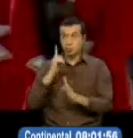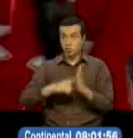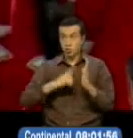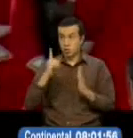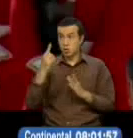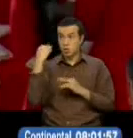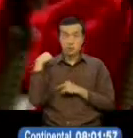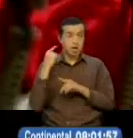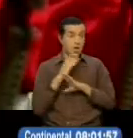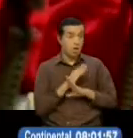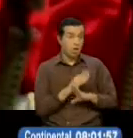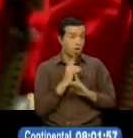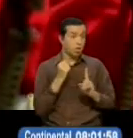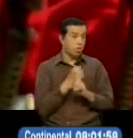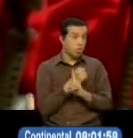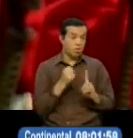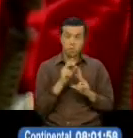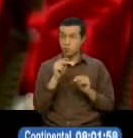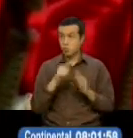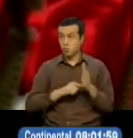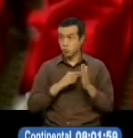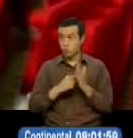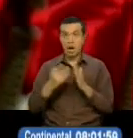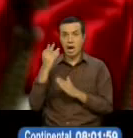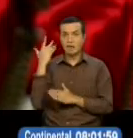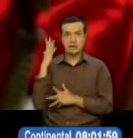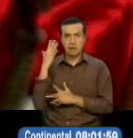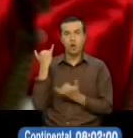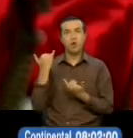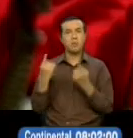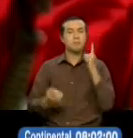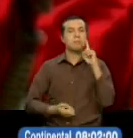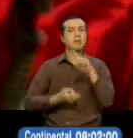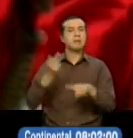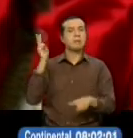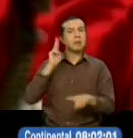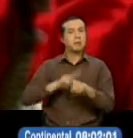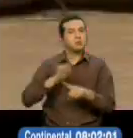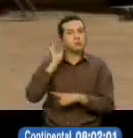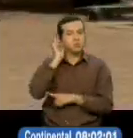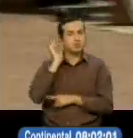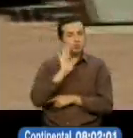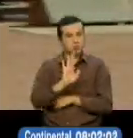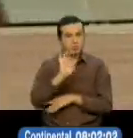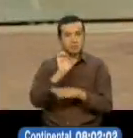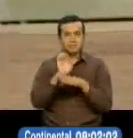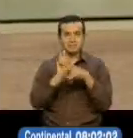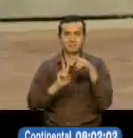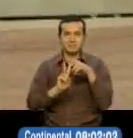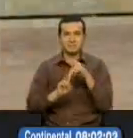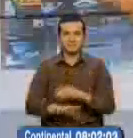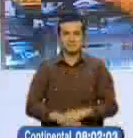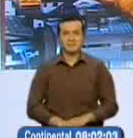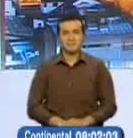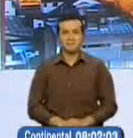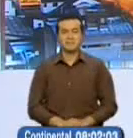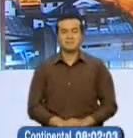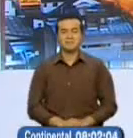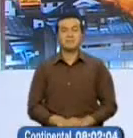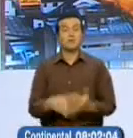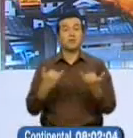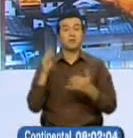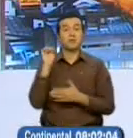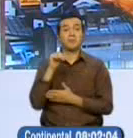en funciones de combate cuerpo a cuerpo, por lo que ninguna oficial había servido como capitán de la Guardia Real. Fanny Lara, Ecuador TV. Hoy